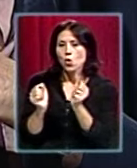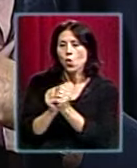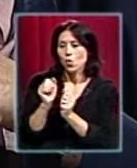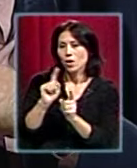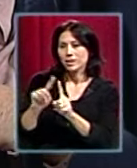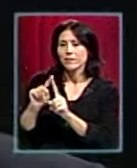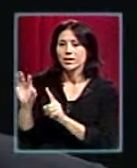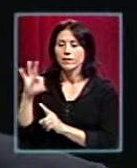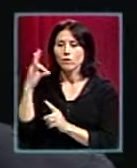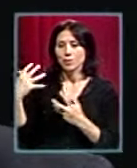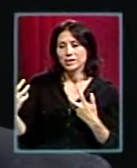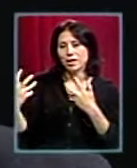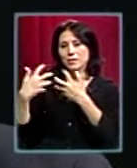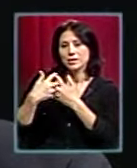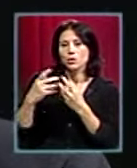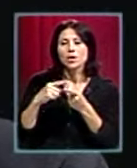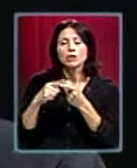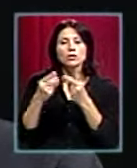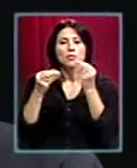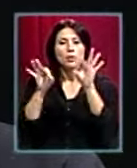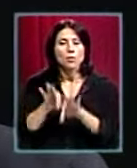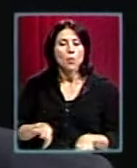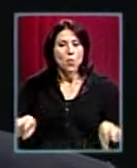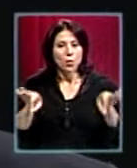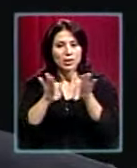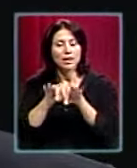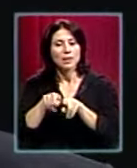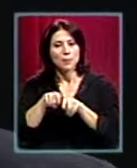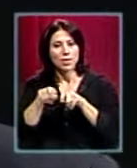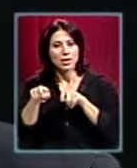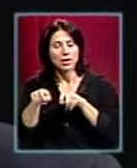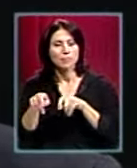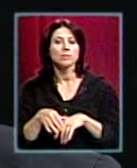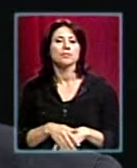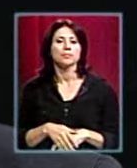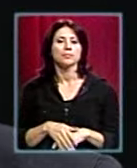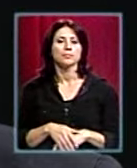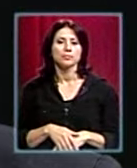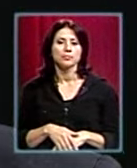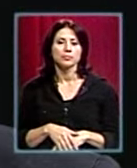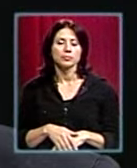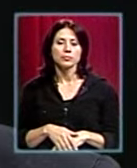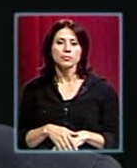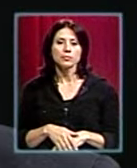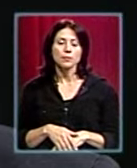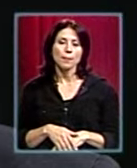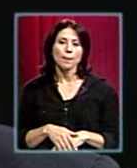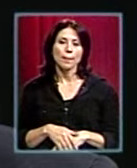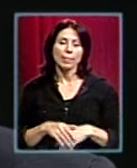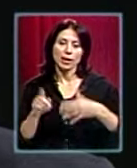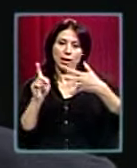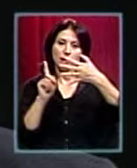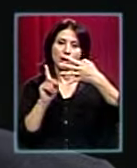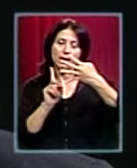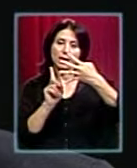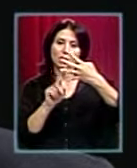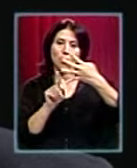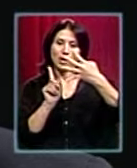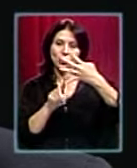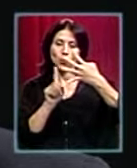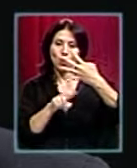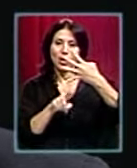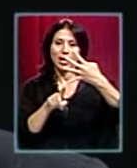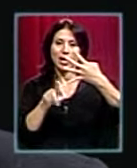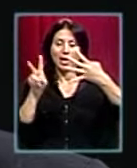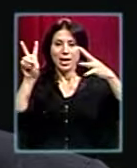estaríamos tomando, ¿verdad? Entonces es importante medir igualmente. El siguiente eje transversal, que es entonces el cuarto